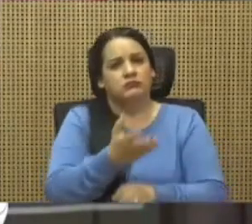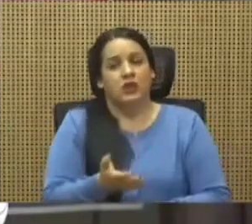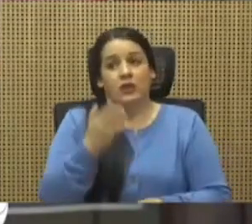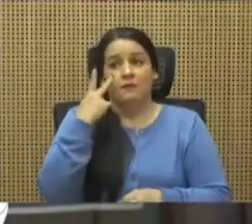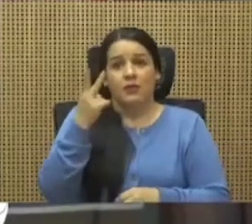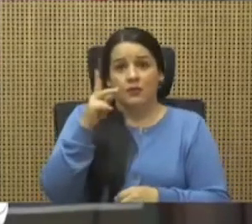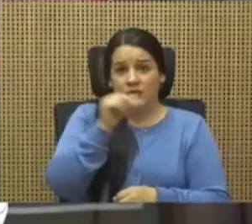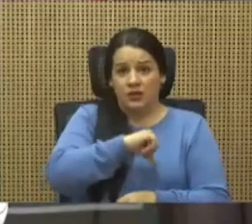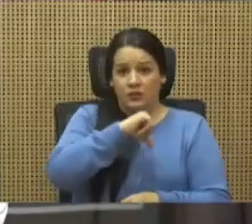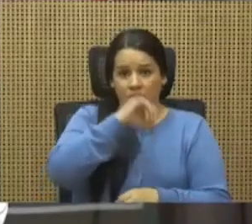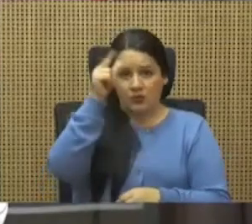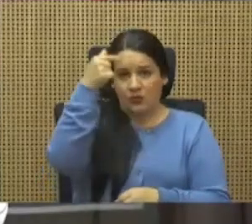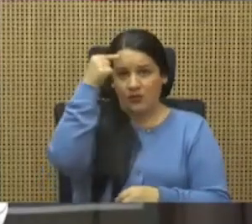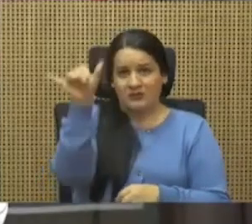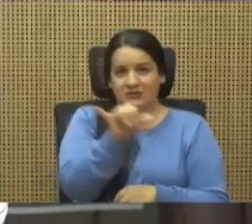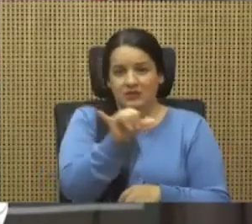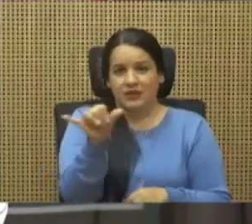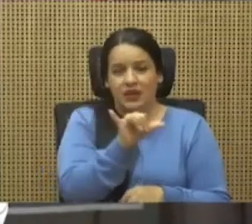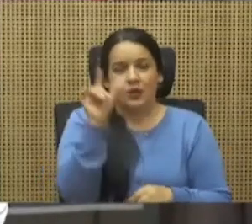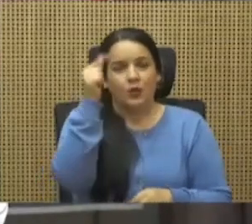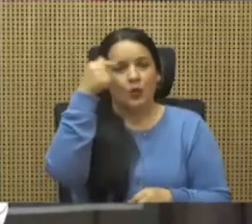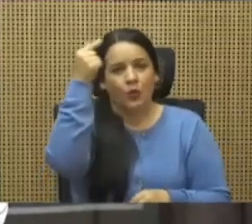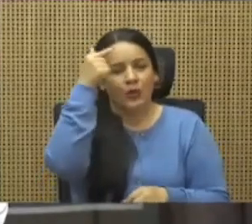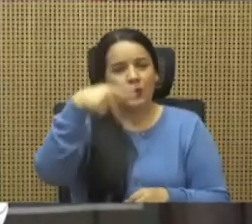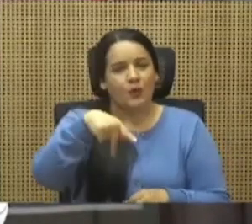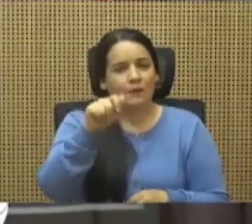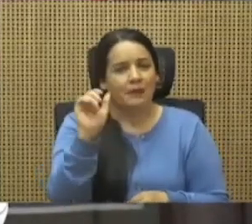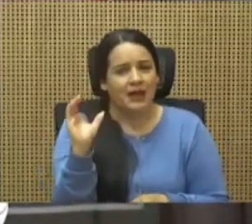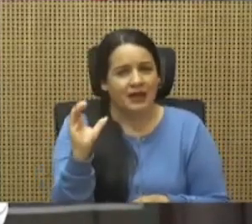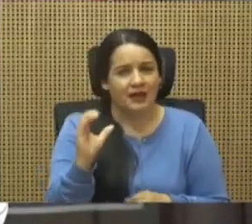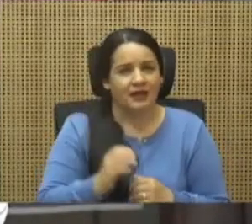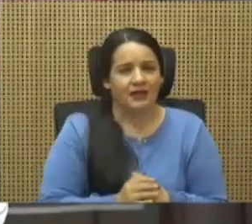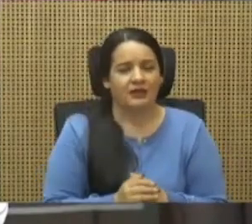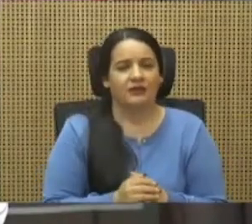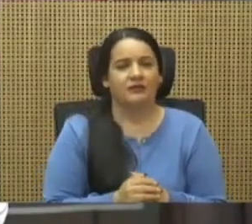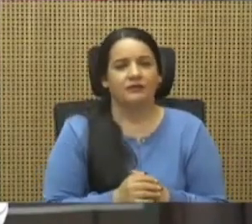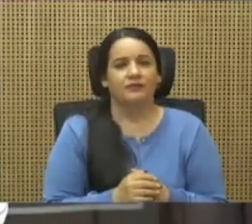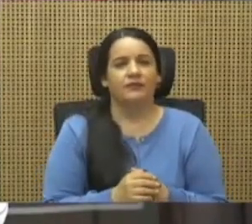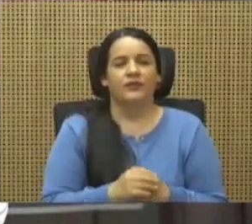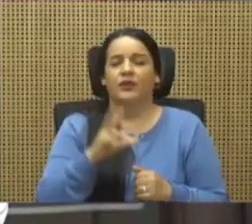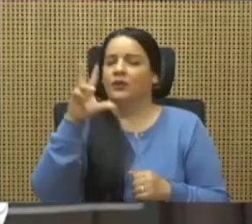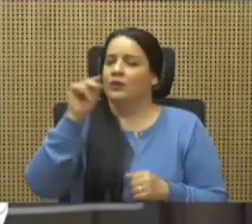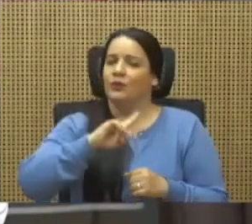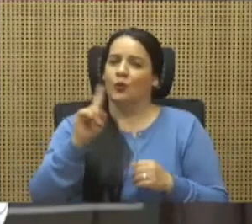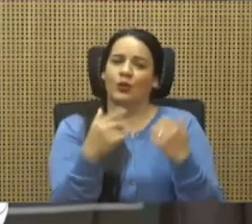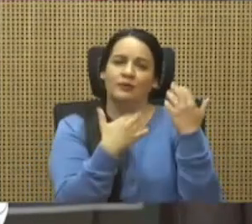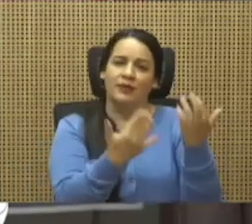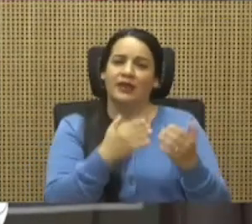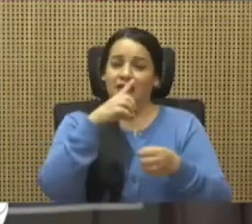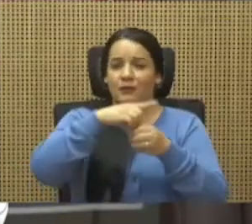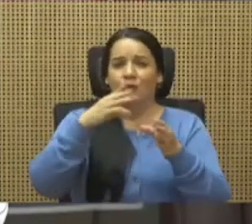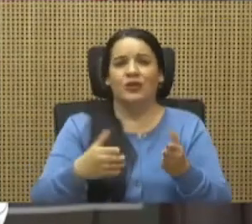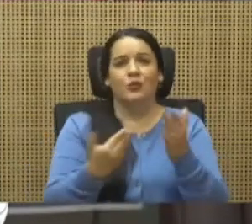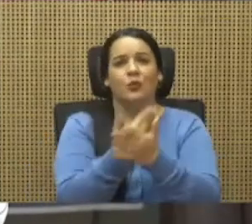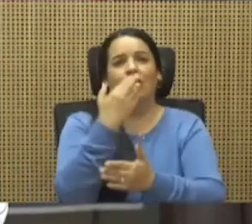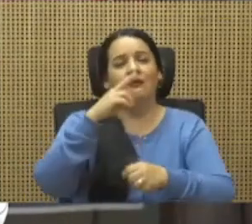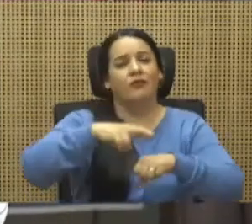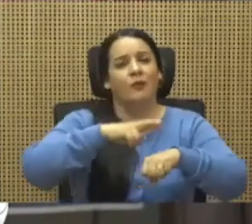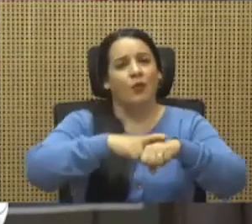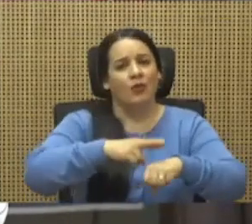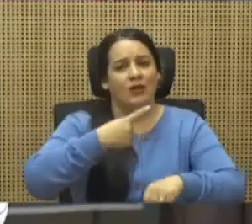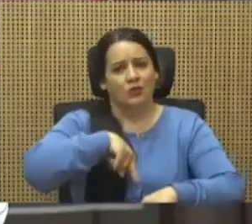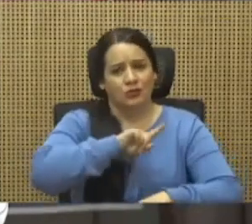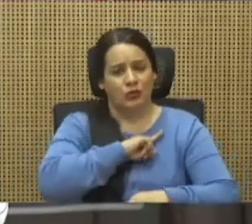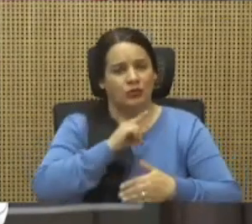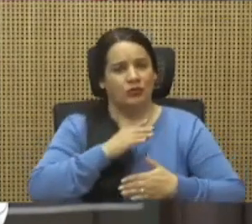gobierno similares al del gobierno PAC, pues no esperen que los diputados de Nueva República seamos